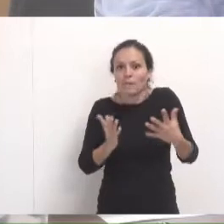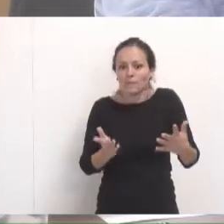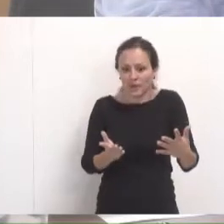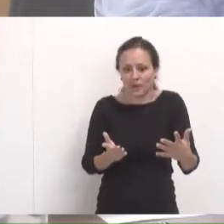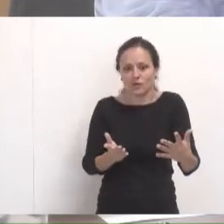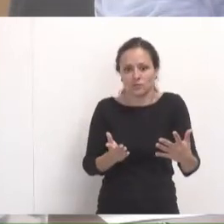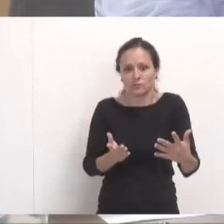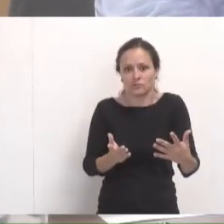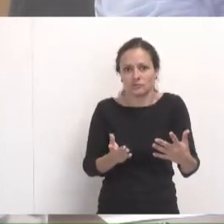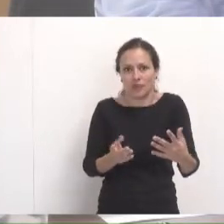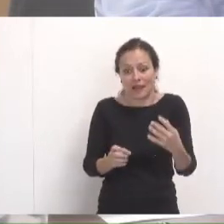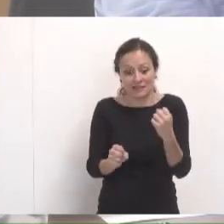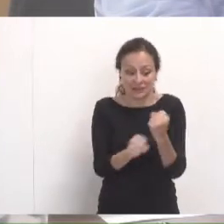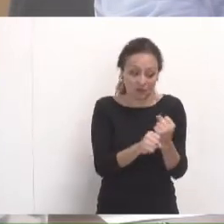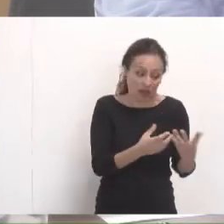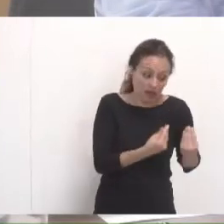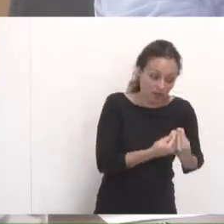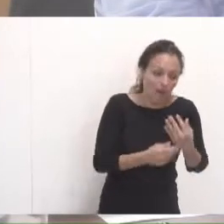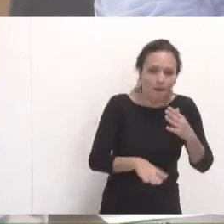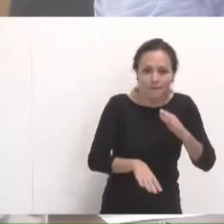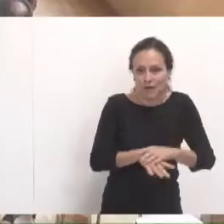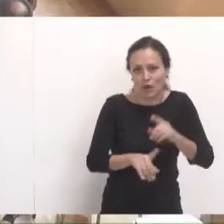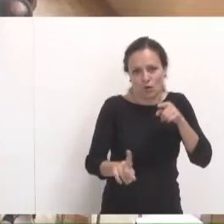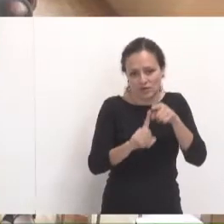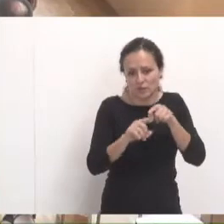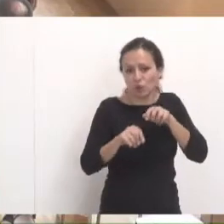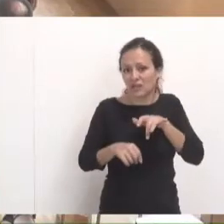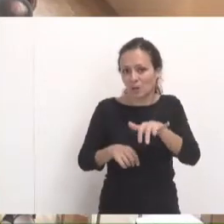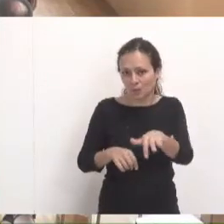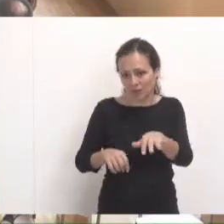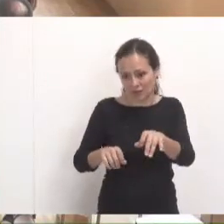trabajarlo para acabar con las termites.